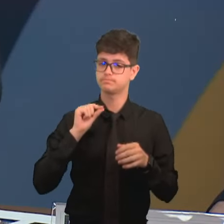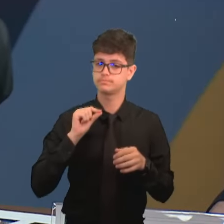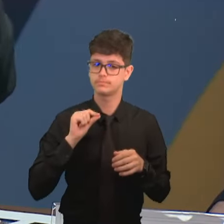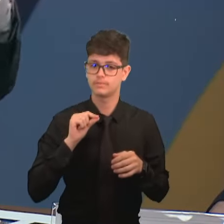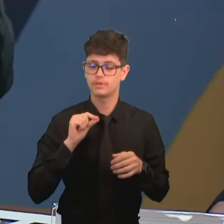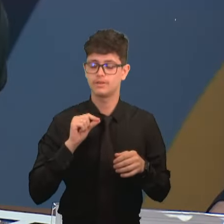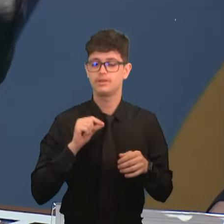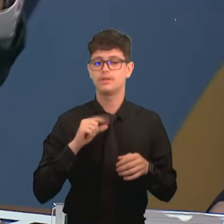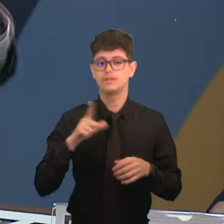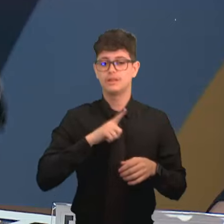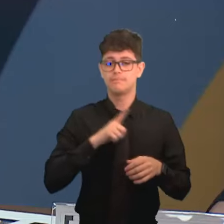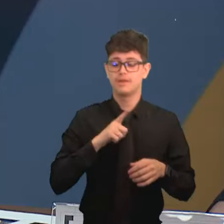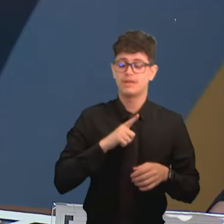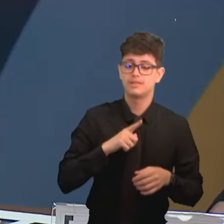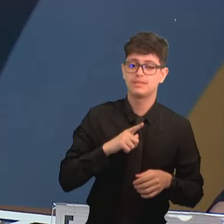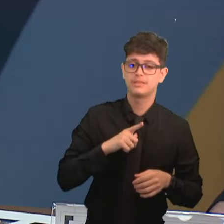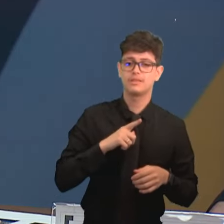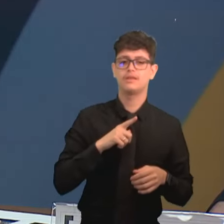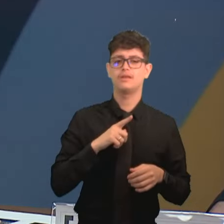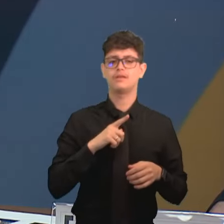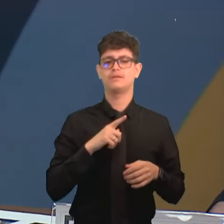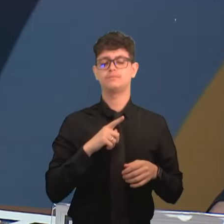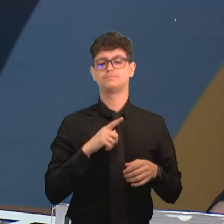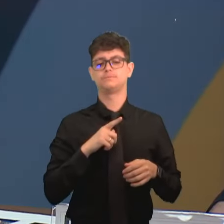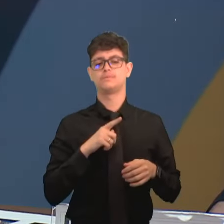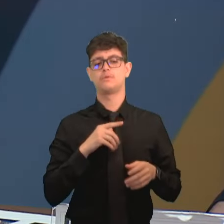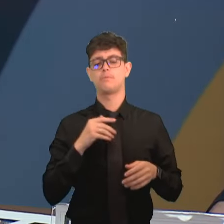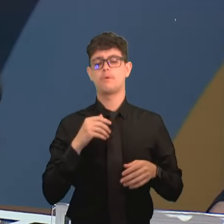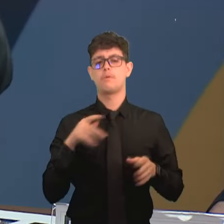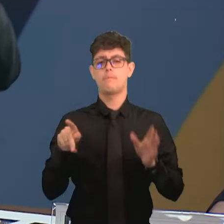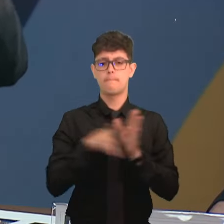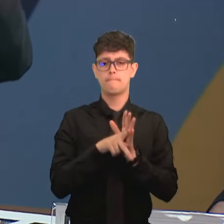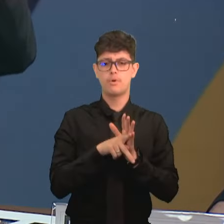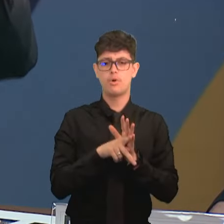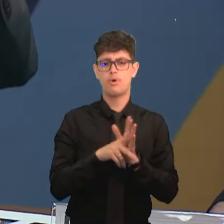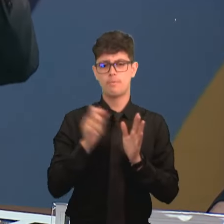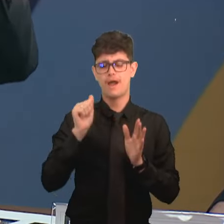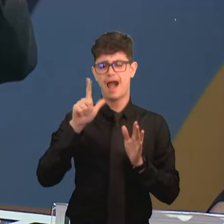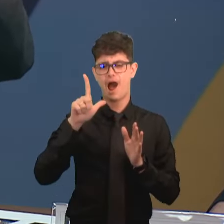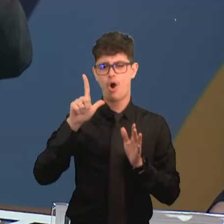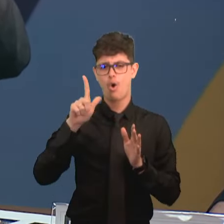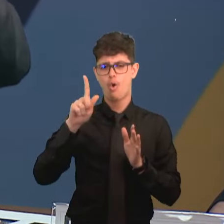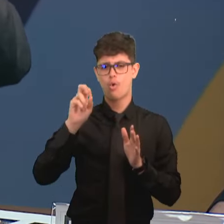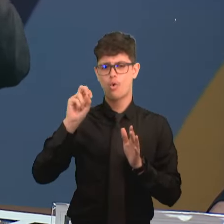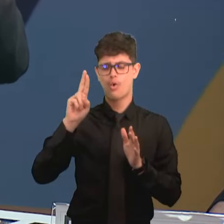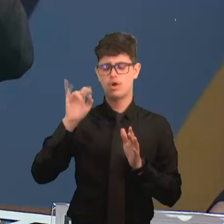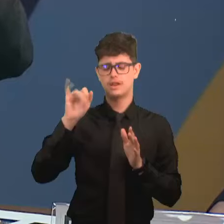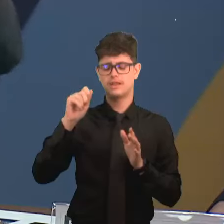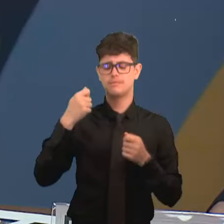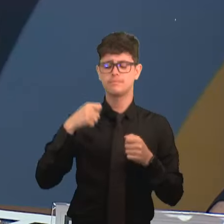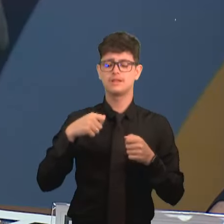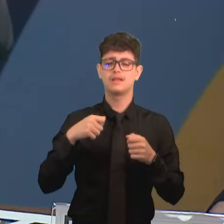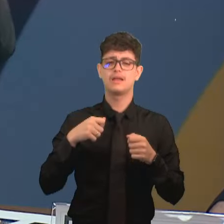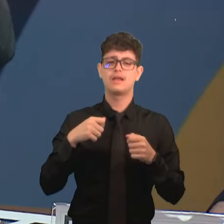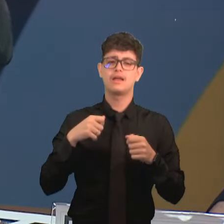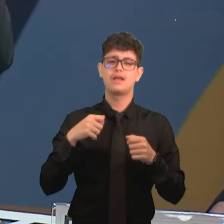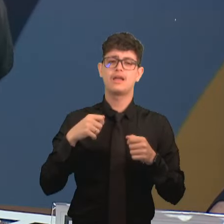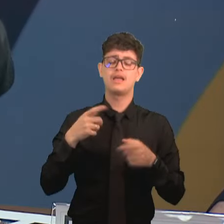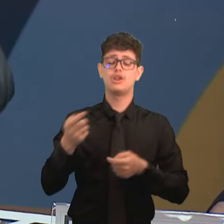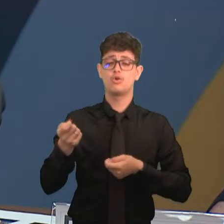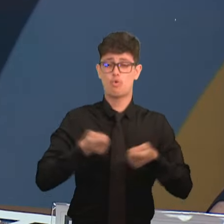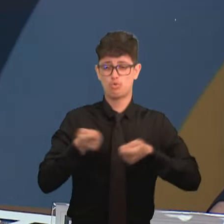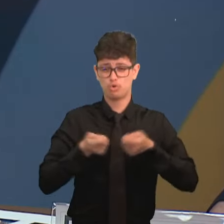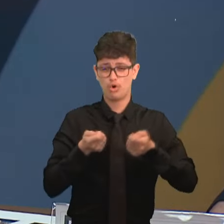problema particularmente cuando usted tiene leviatans algoritmos. Ese es un algoritmo que controla el acceso a una sociedad,